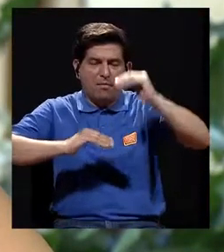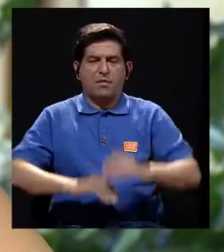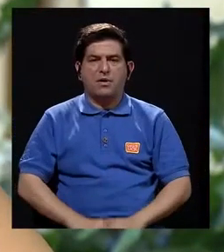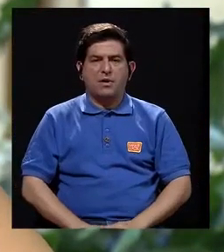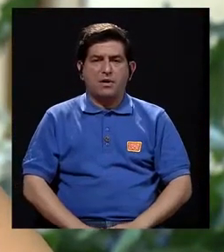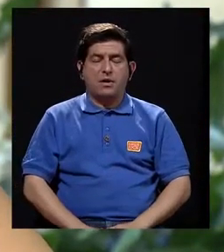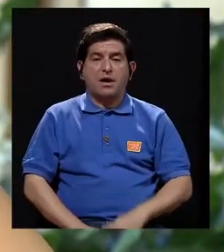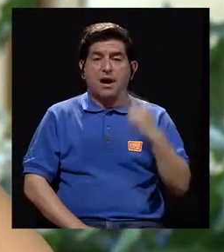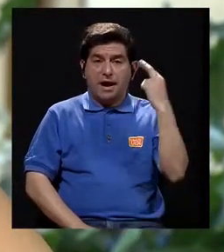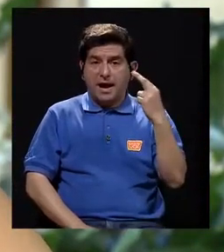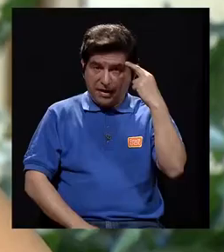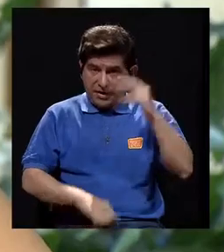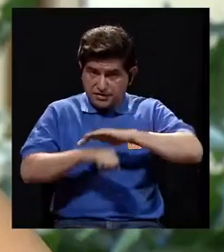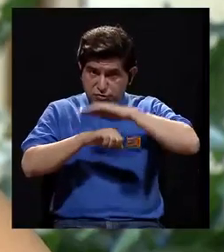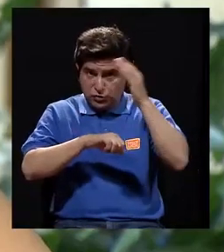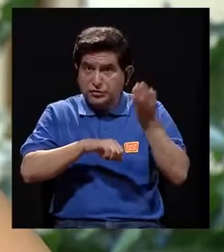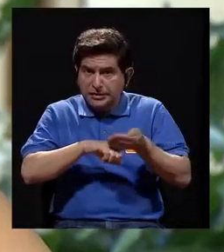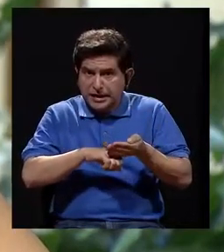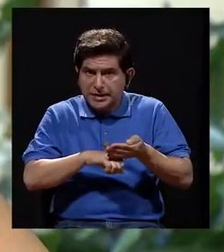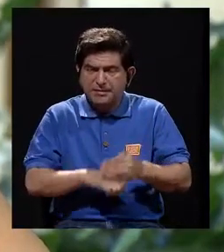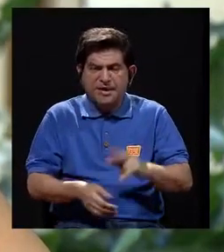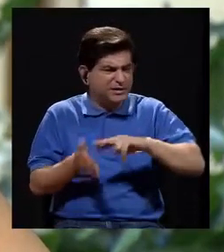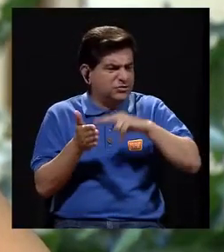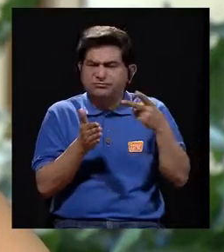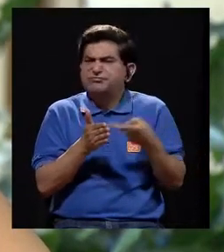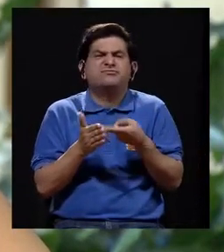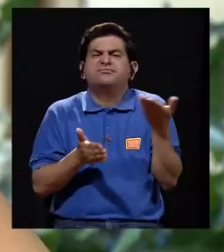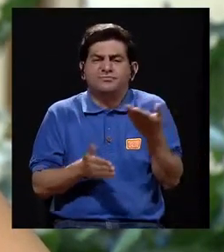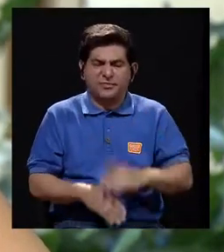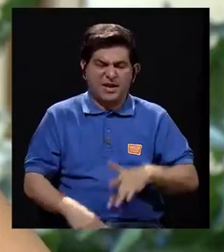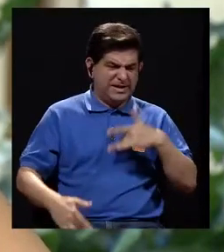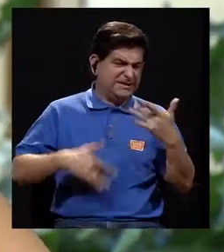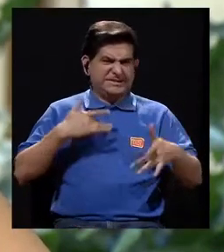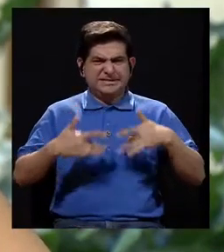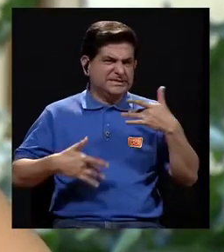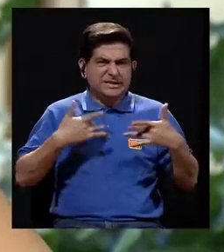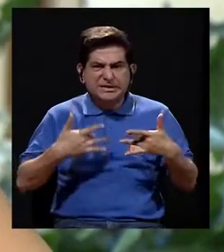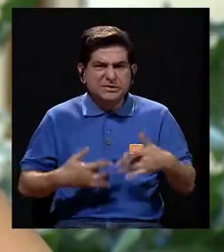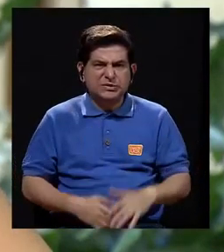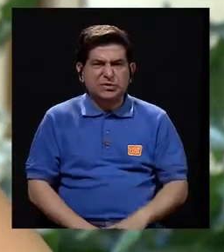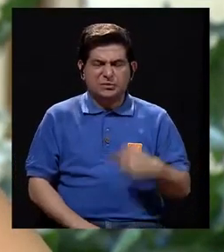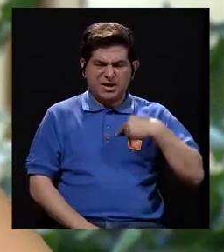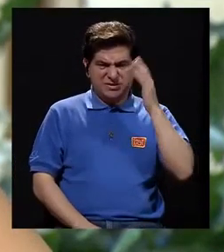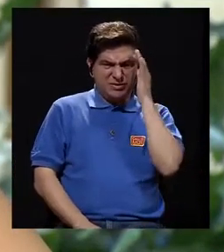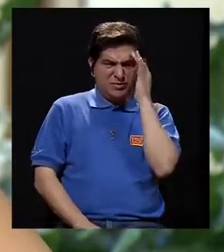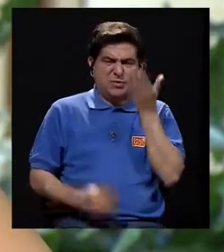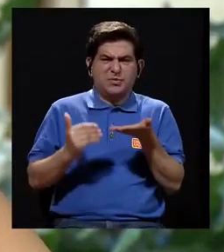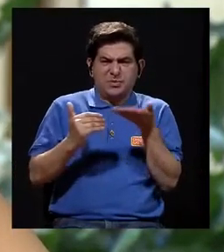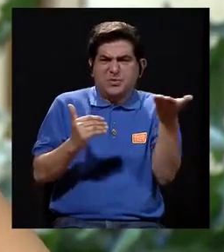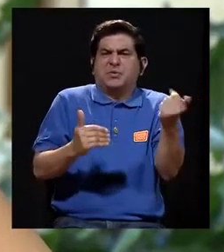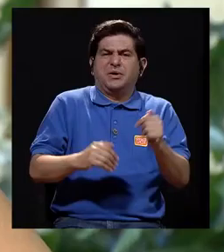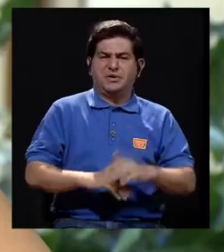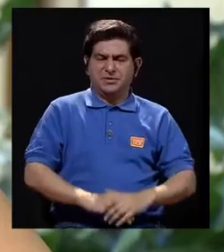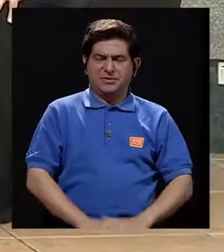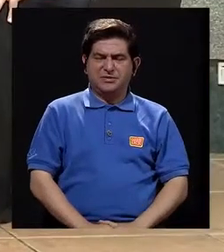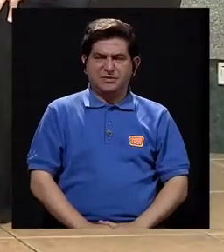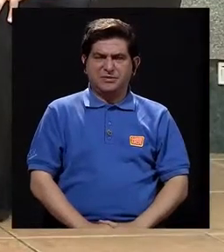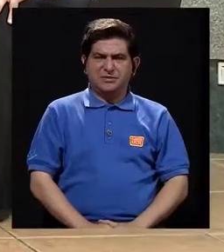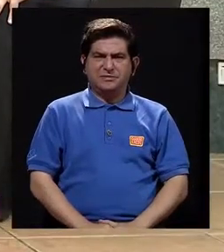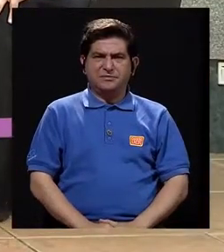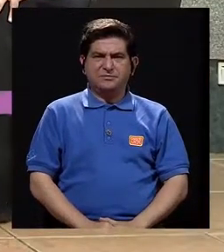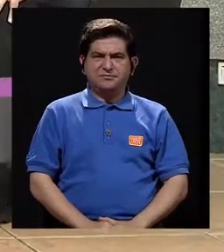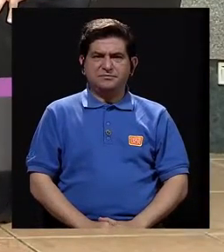arterial inducida por el embarazo. ¿Eso qué, en qué consiste? ¿Síntomas? ¿Cuándo okay. debo preocuparme? ¿Verdad?